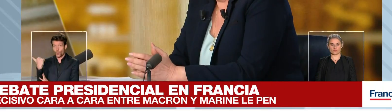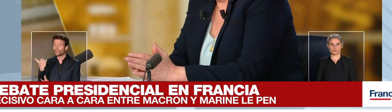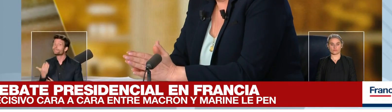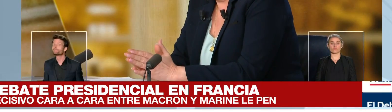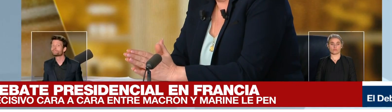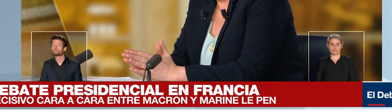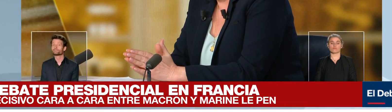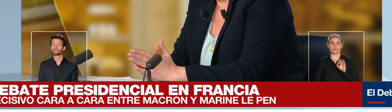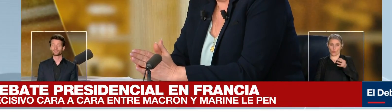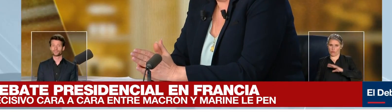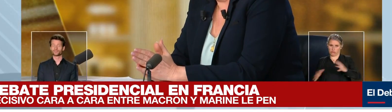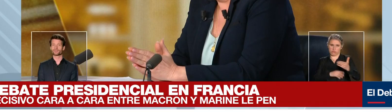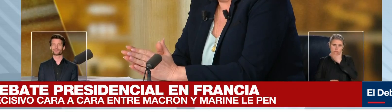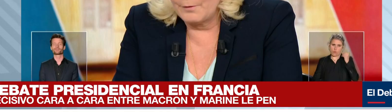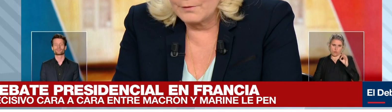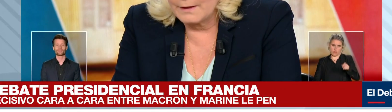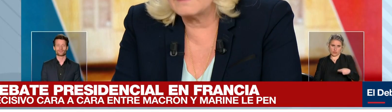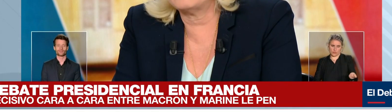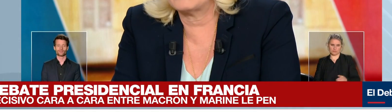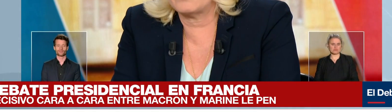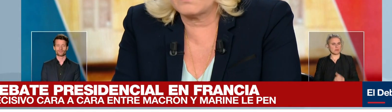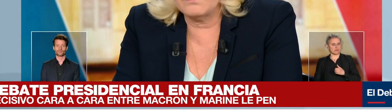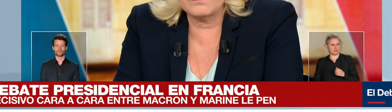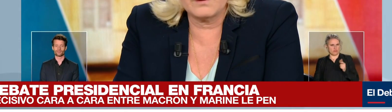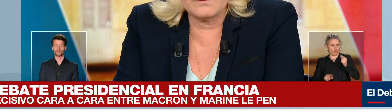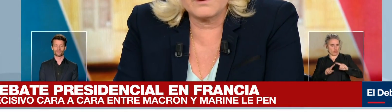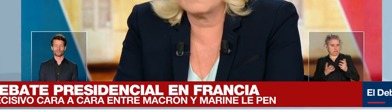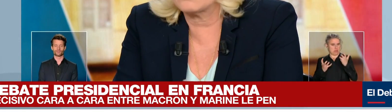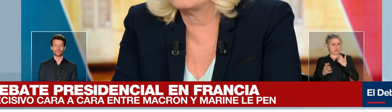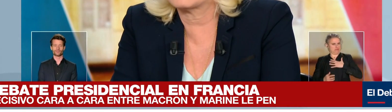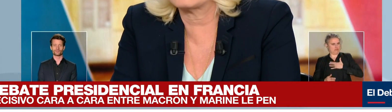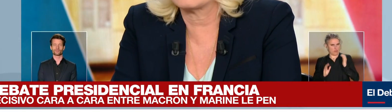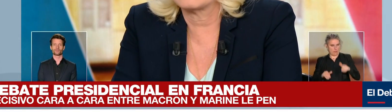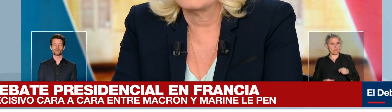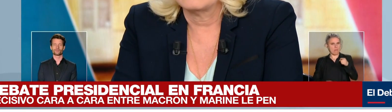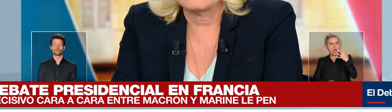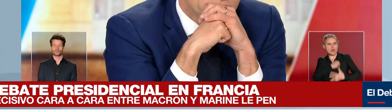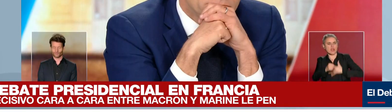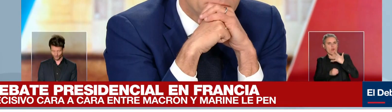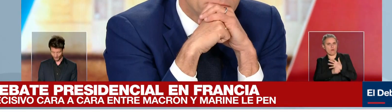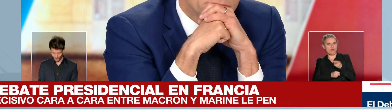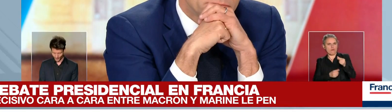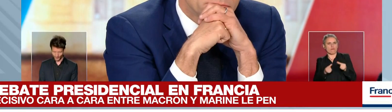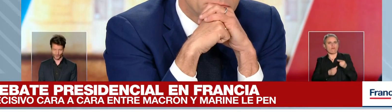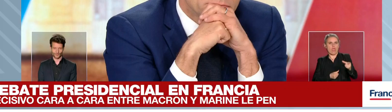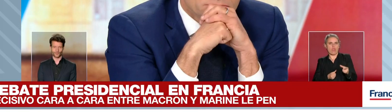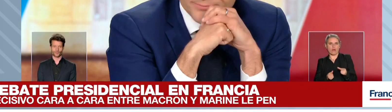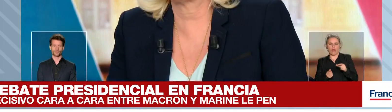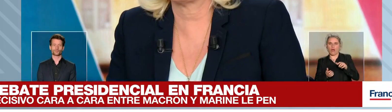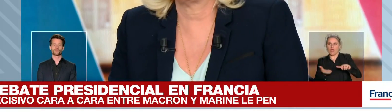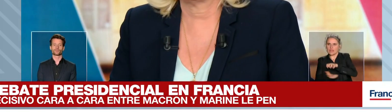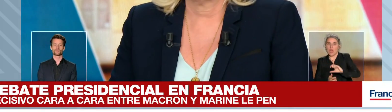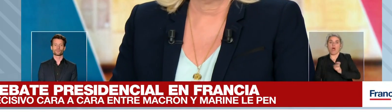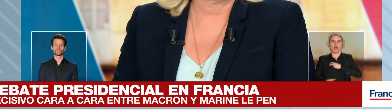mejor. Me sorprende algo, y es que durante su mandato de Emmanuel Macron, usted esperaba